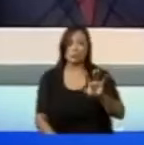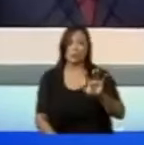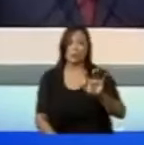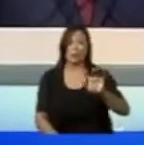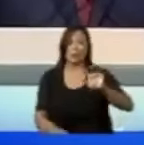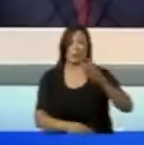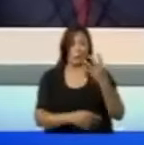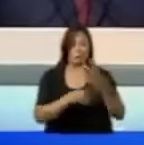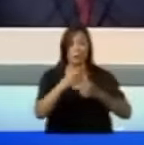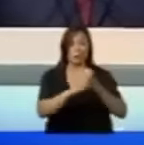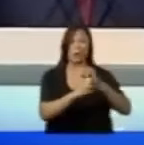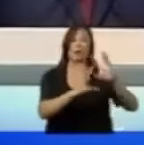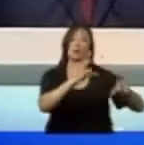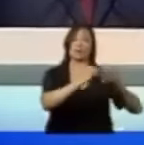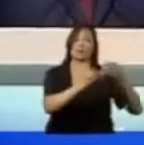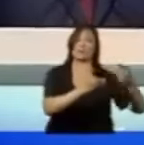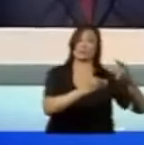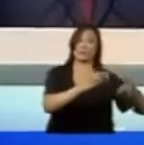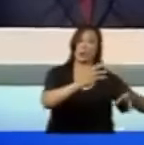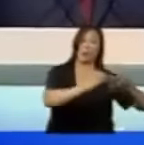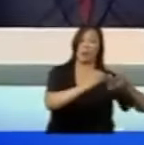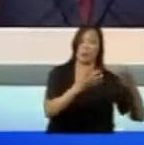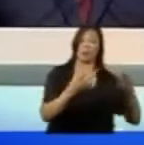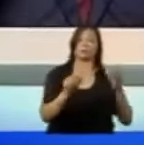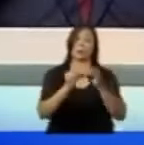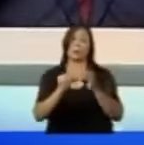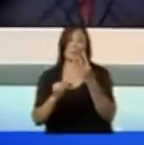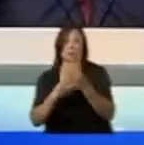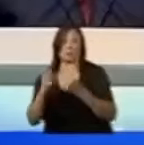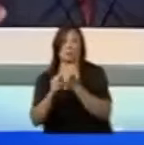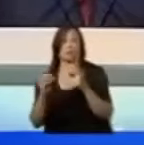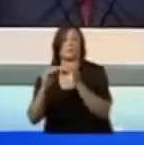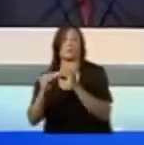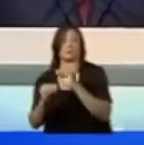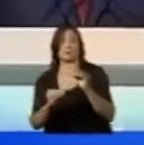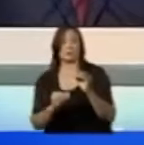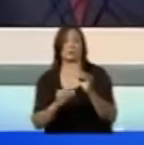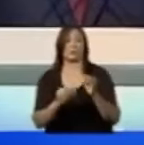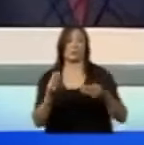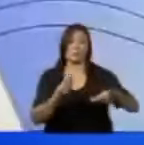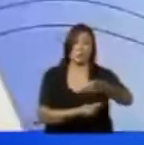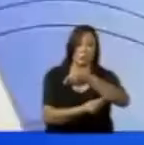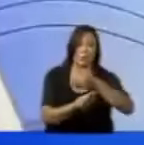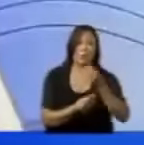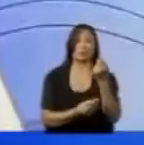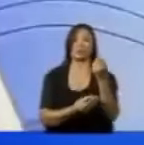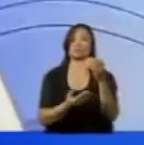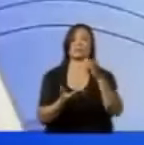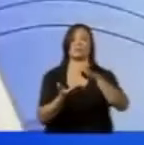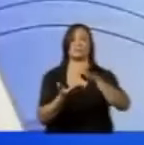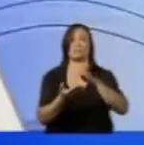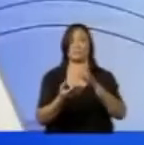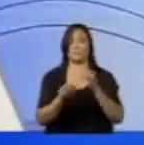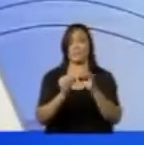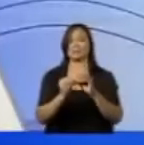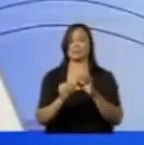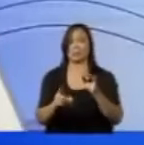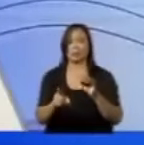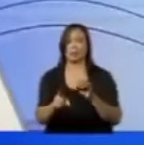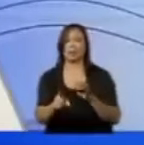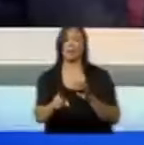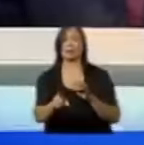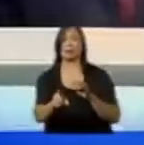en 4 años que los 16 años anteriores. Y en cuanto al microtráfico, 12 veces más. Gracias. El candidato